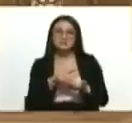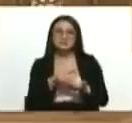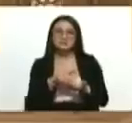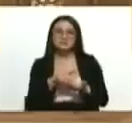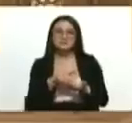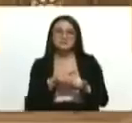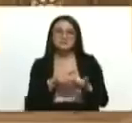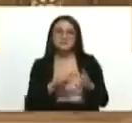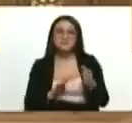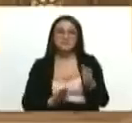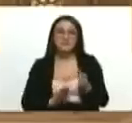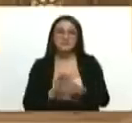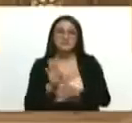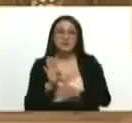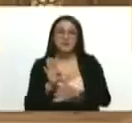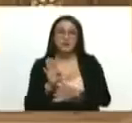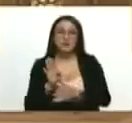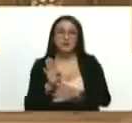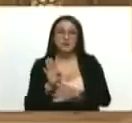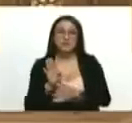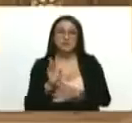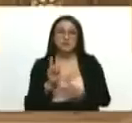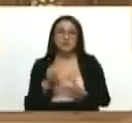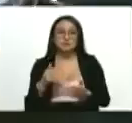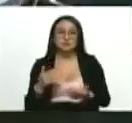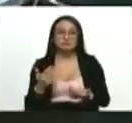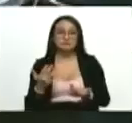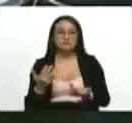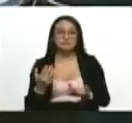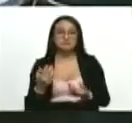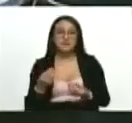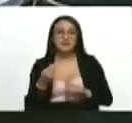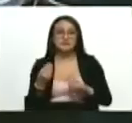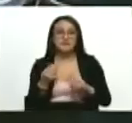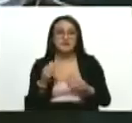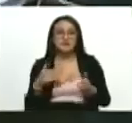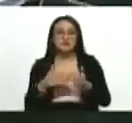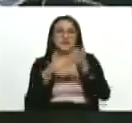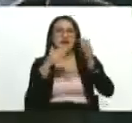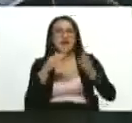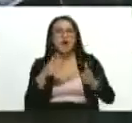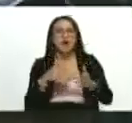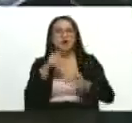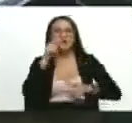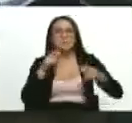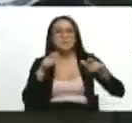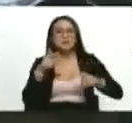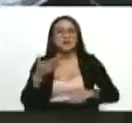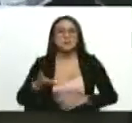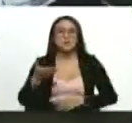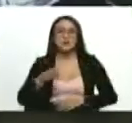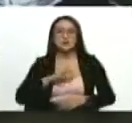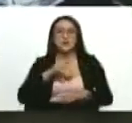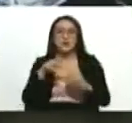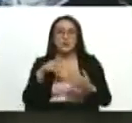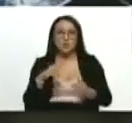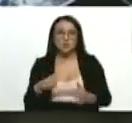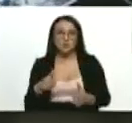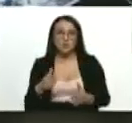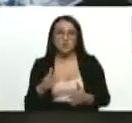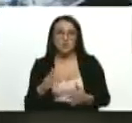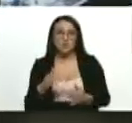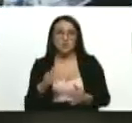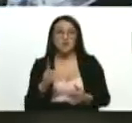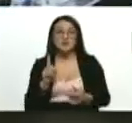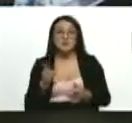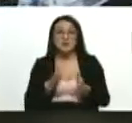en el desarrollo de atentados contra personalidades importantes de la revolución, incluido el